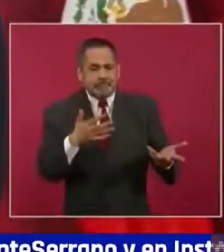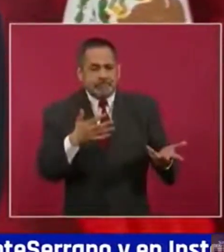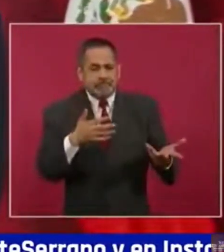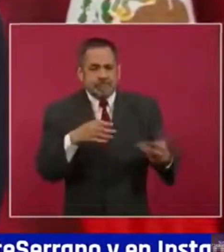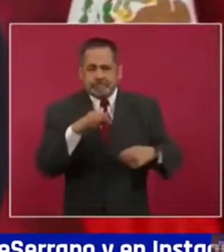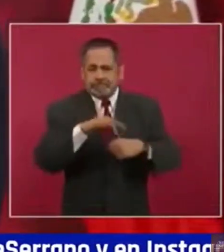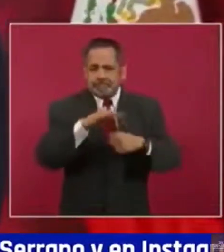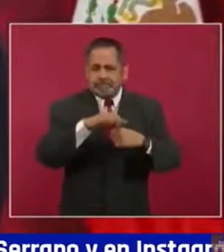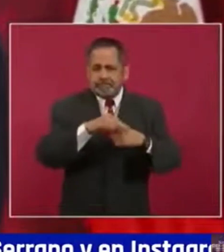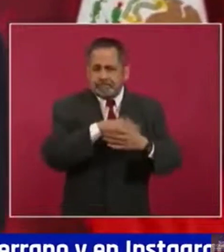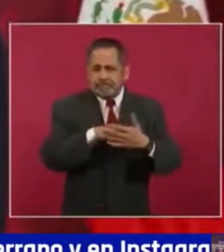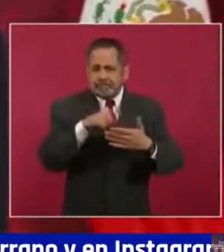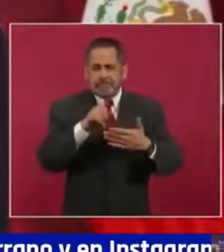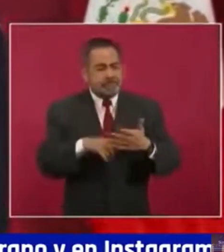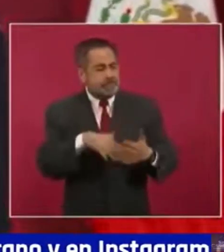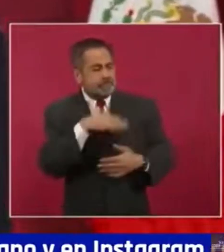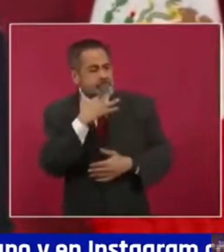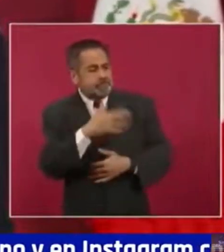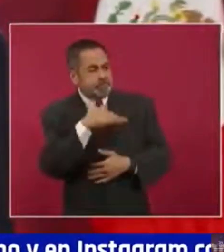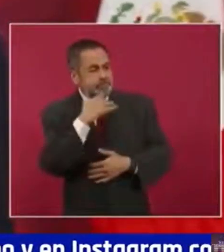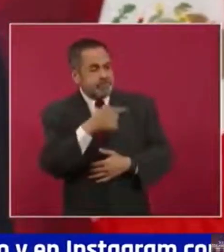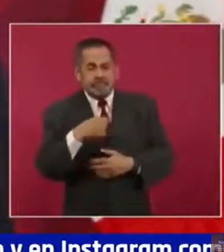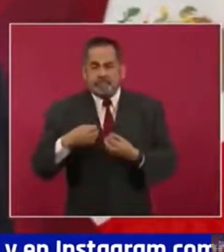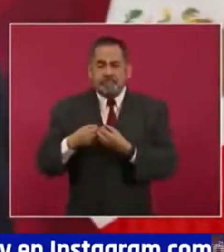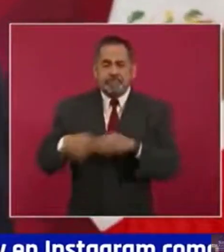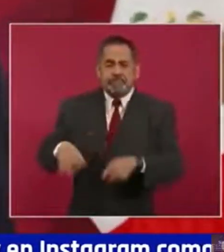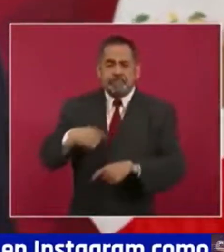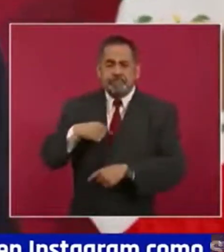Entonces tenemos que dejar